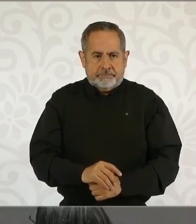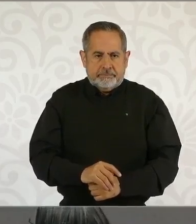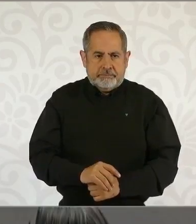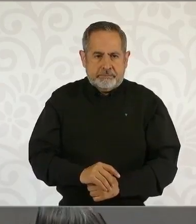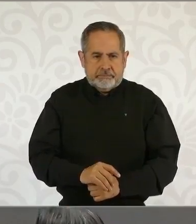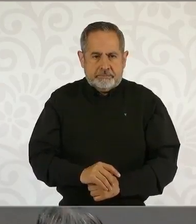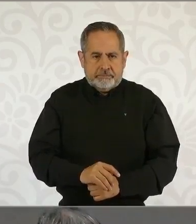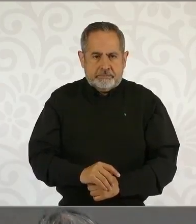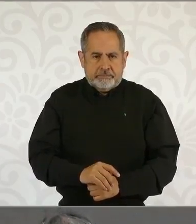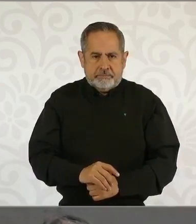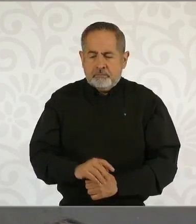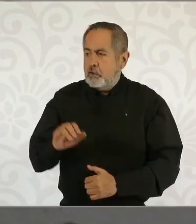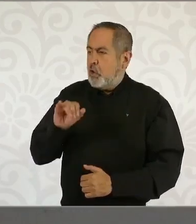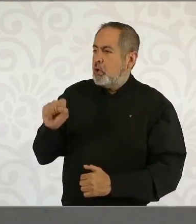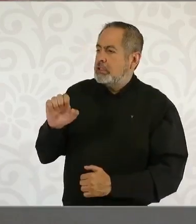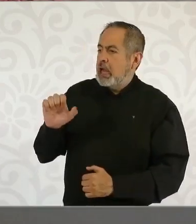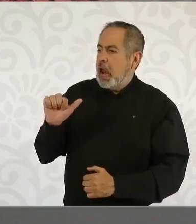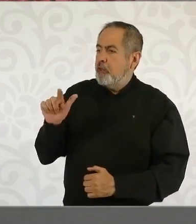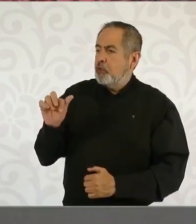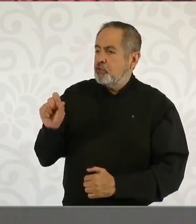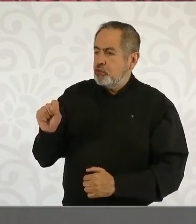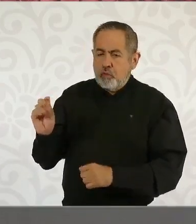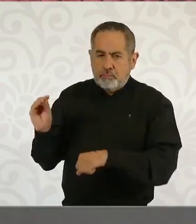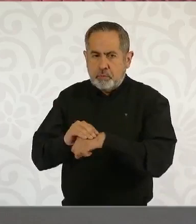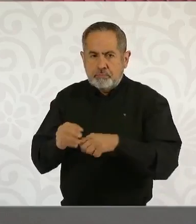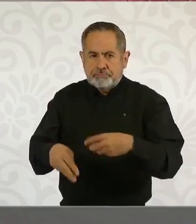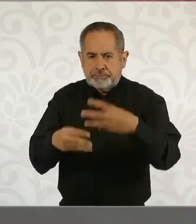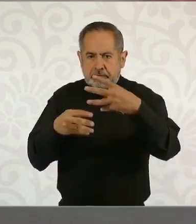A ver, José Alfonso, si lo pones ahí, por favor.